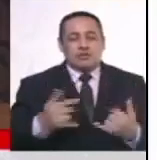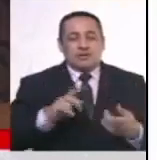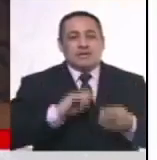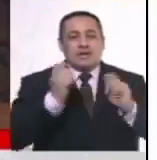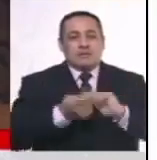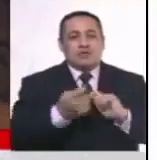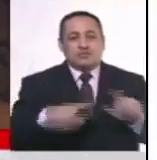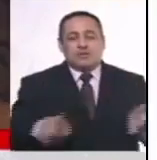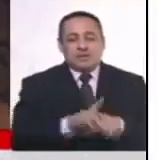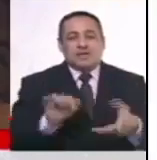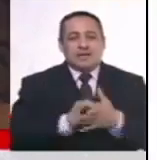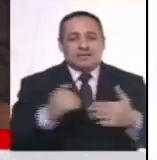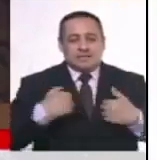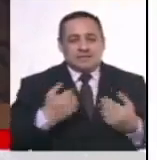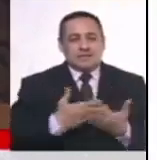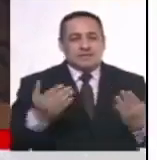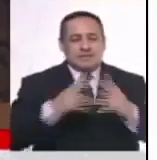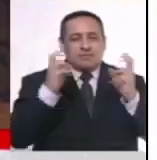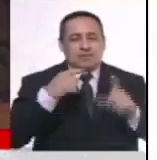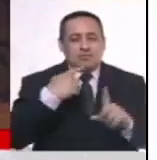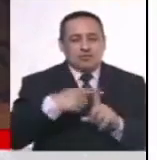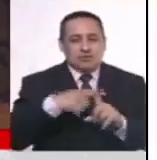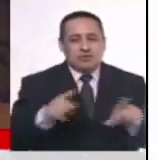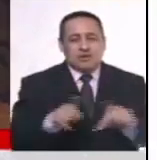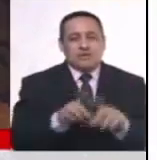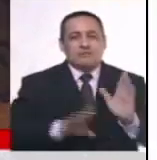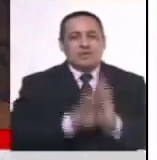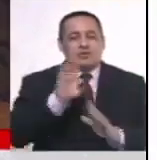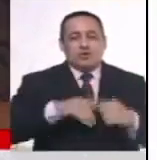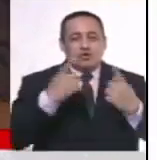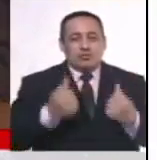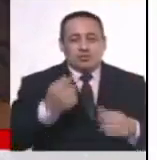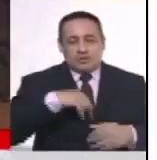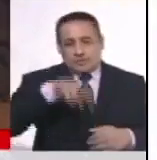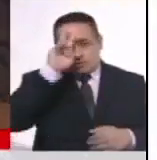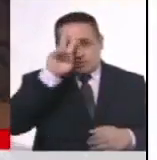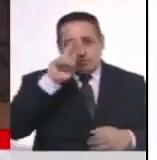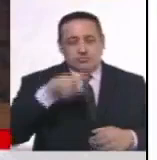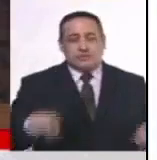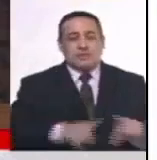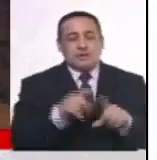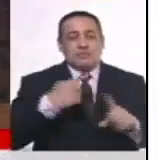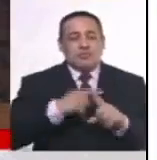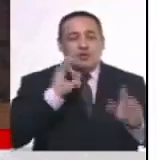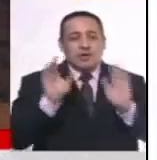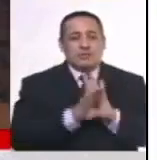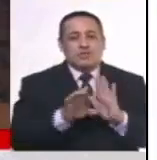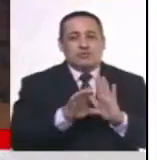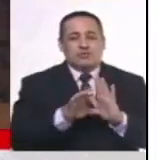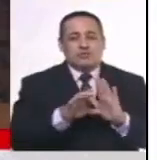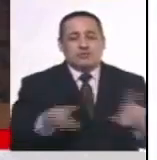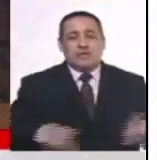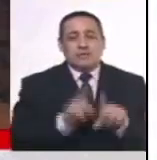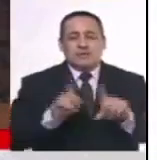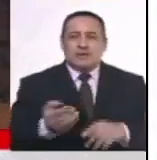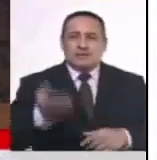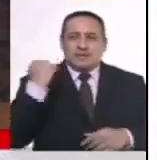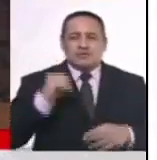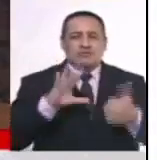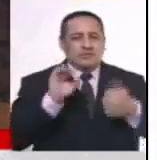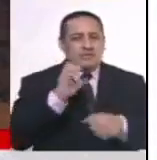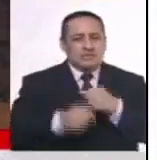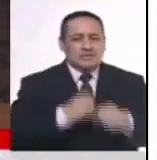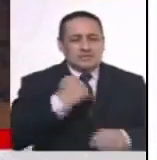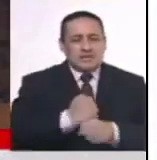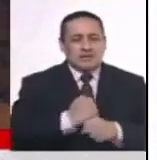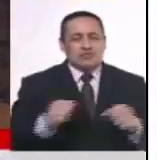innovación tiene efectos positivos sobre el crecimiento económico de un país. Por ejemplo, hace 6 décadas,